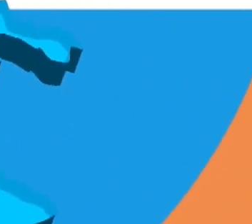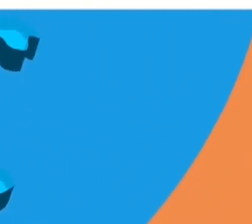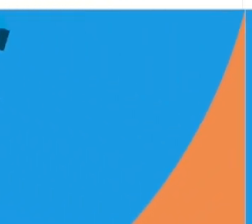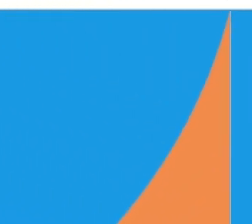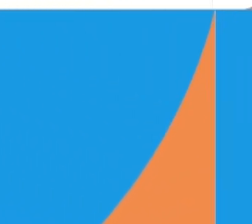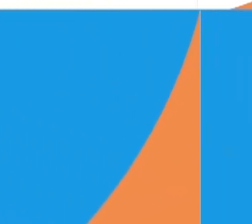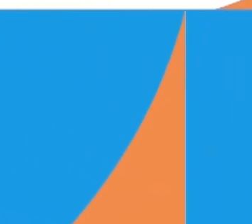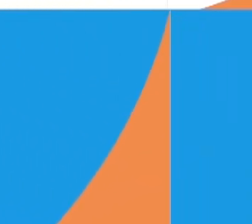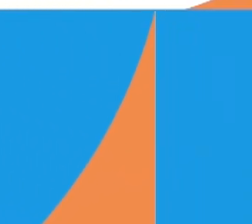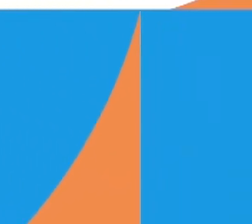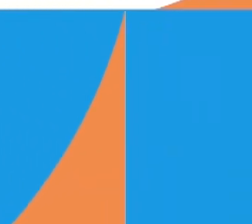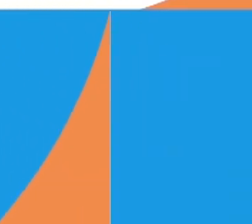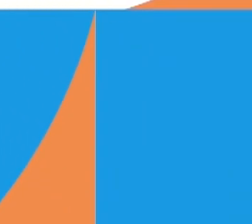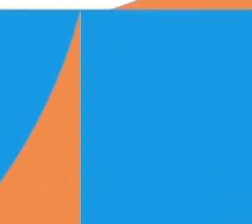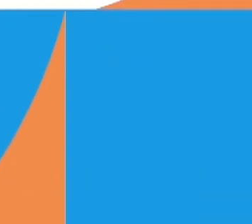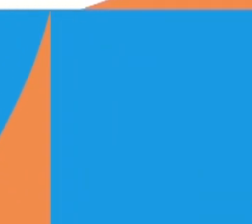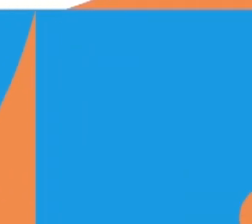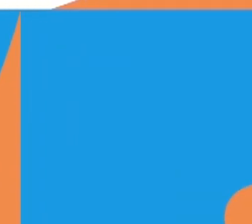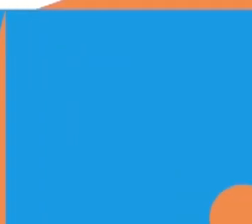ah